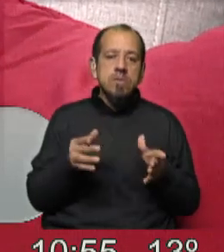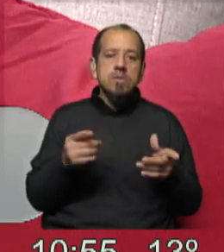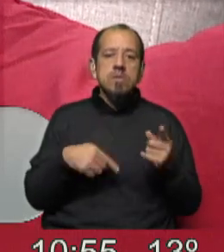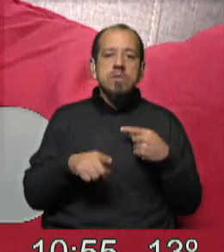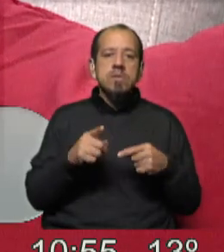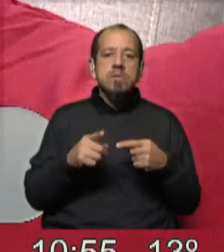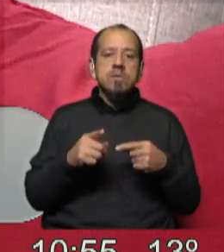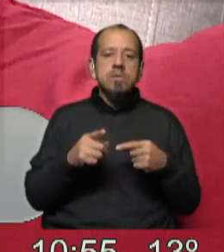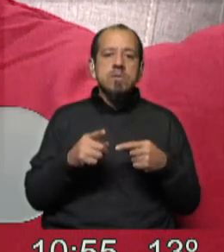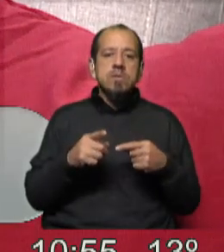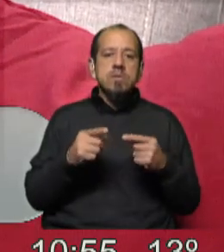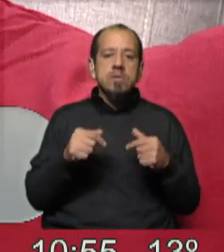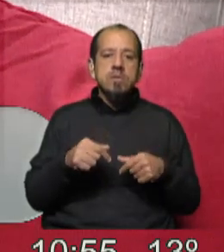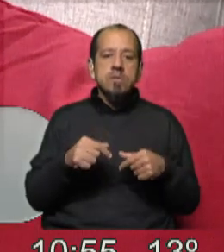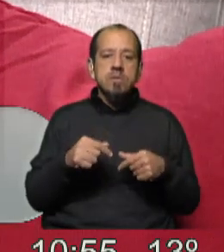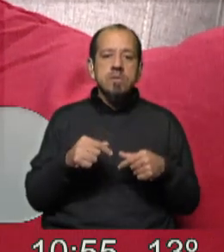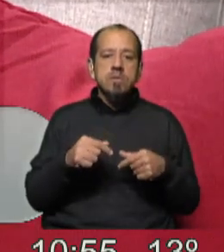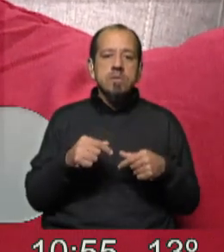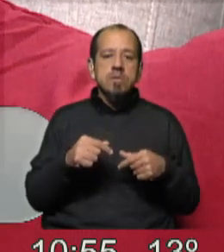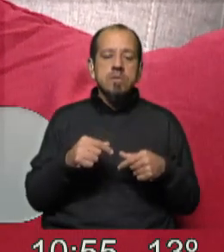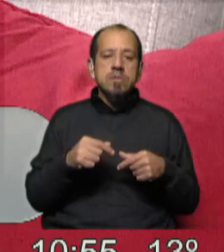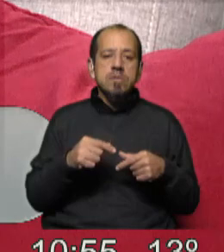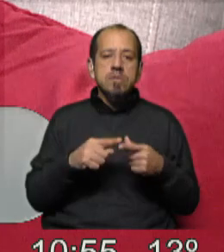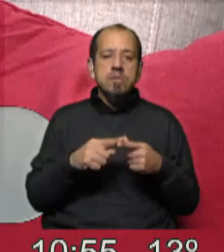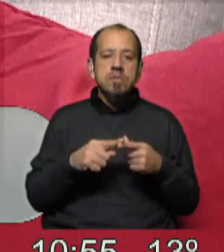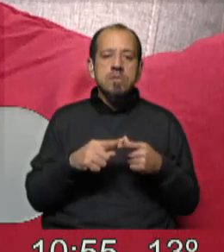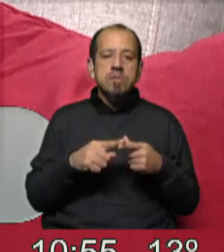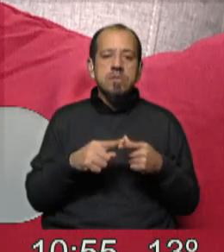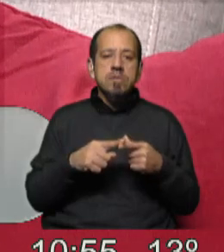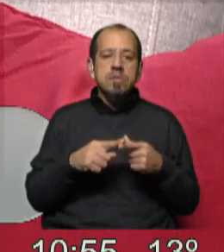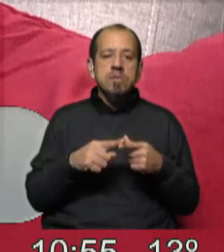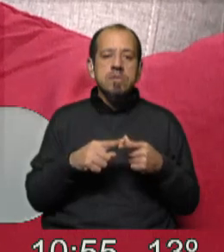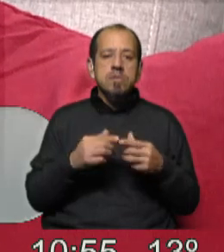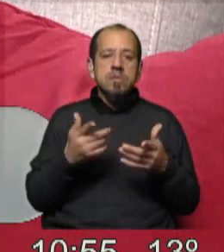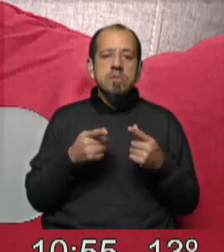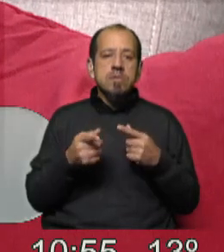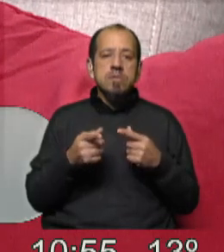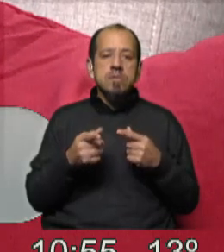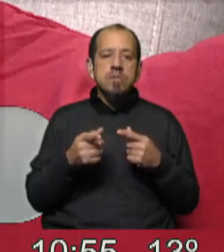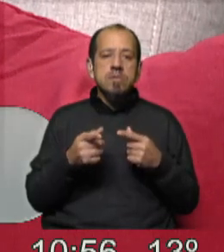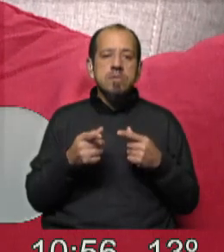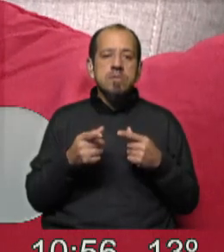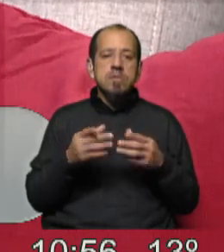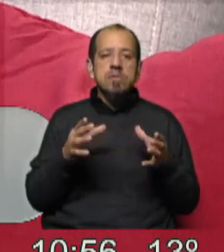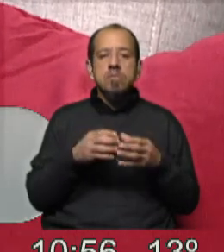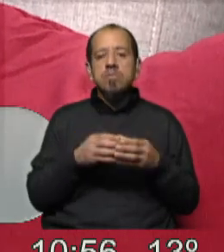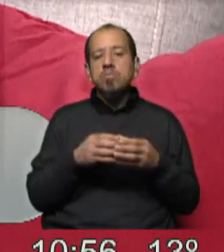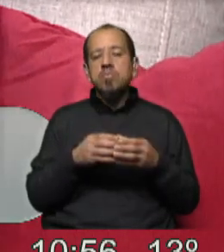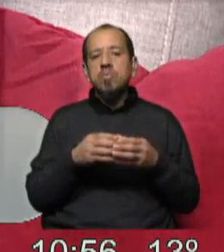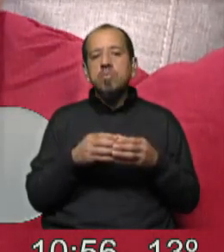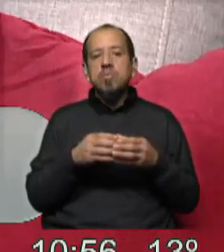parte de mi grupo que ahora ya es una banda que no